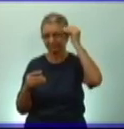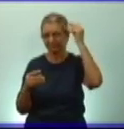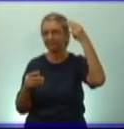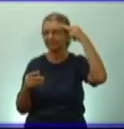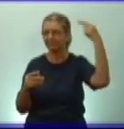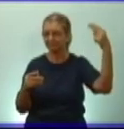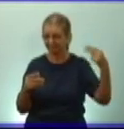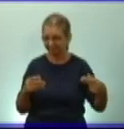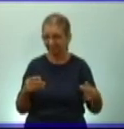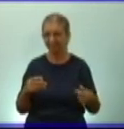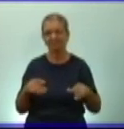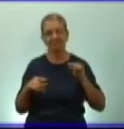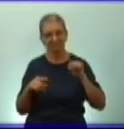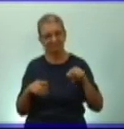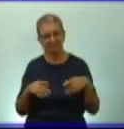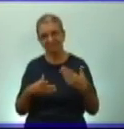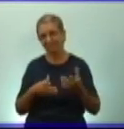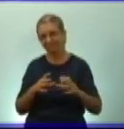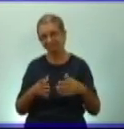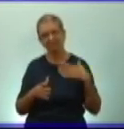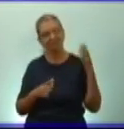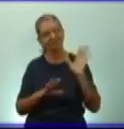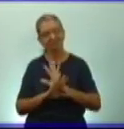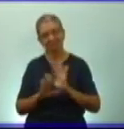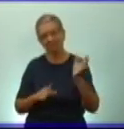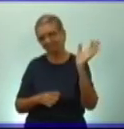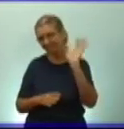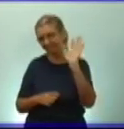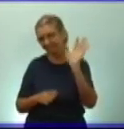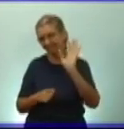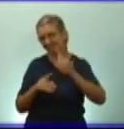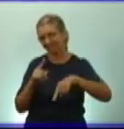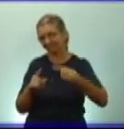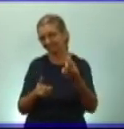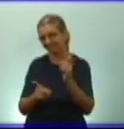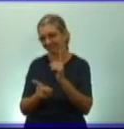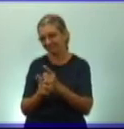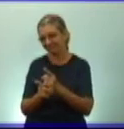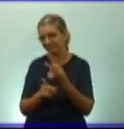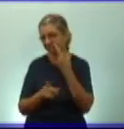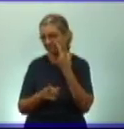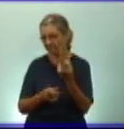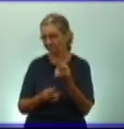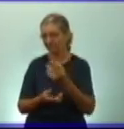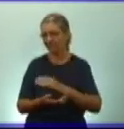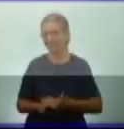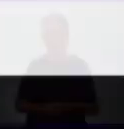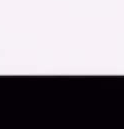habilidad. De esta forma, ya me despido de ustedes. Hasta un próximo encuentro. Nos vemos.